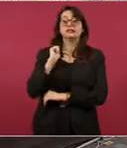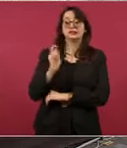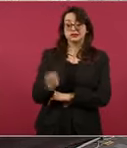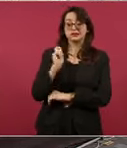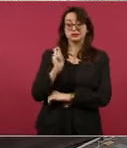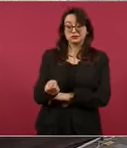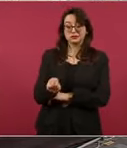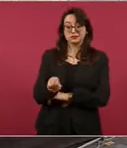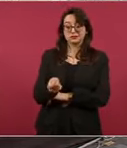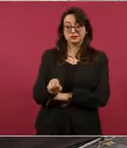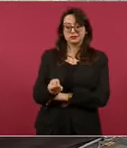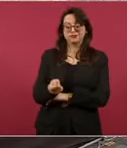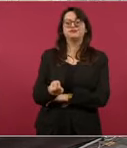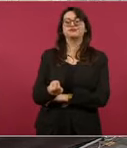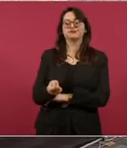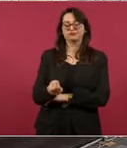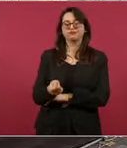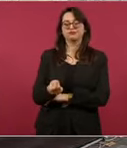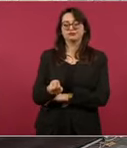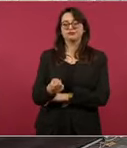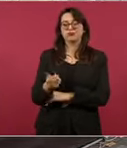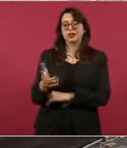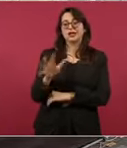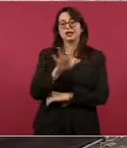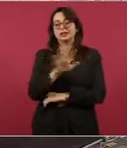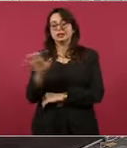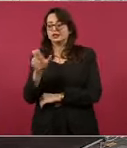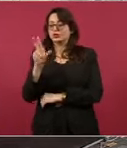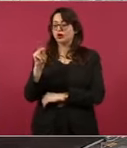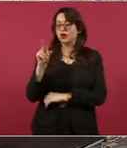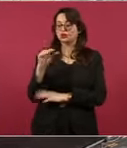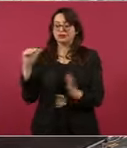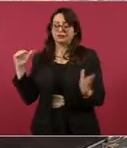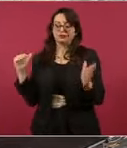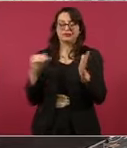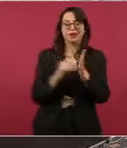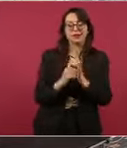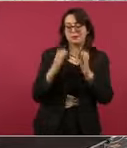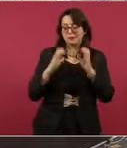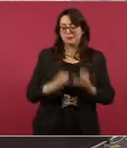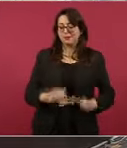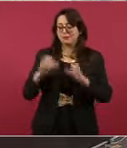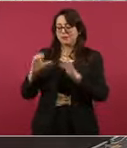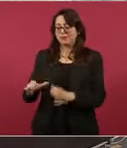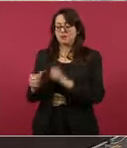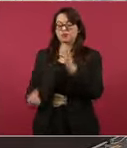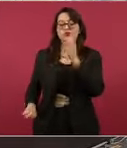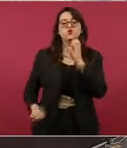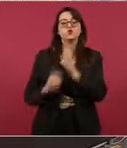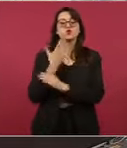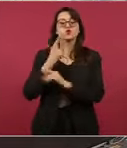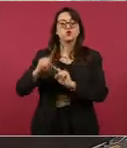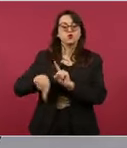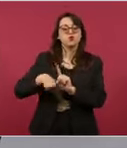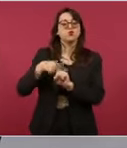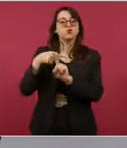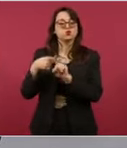la incorporación de 580.000 barriles de producción nueva, de los cuales